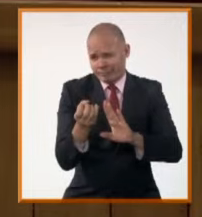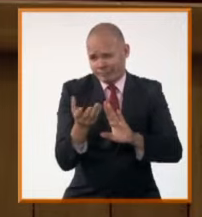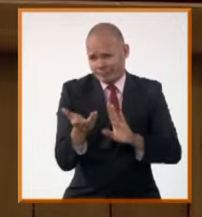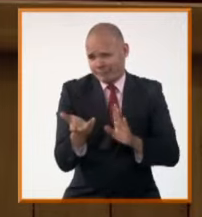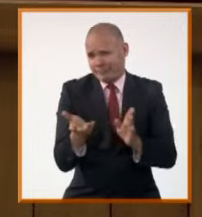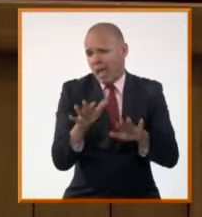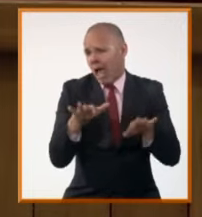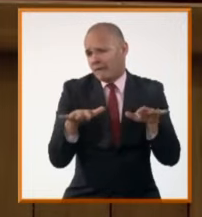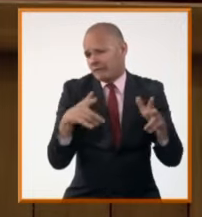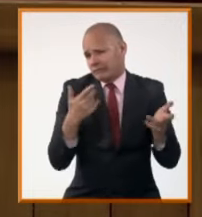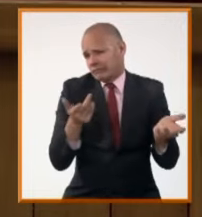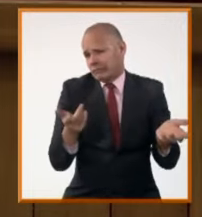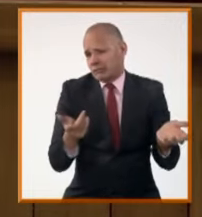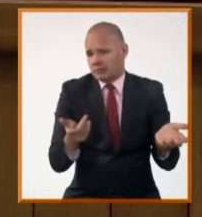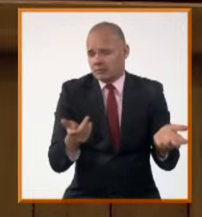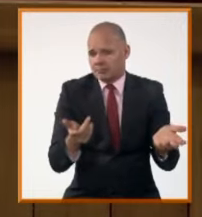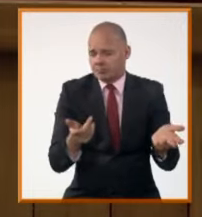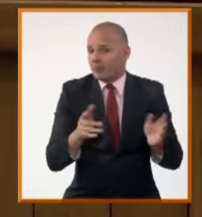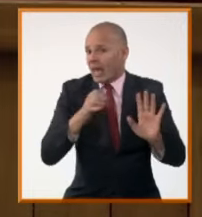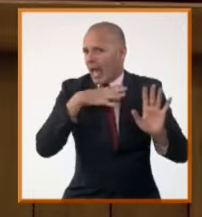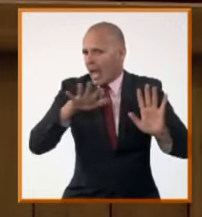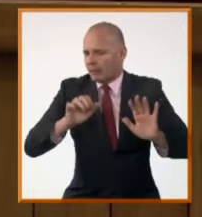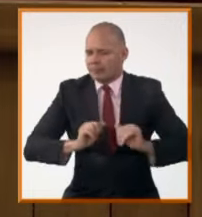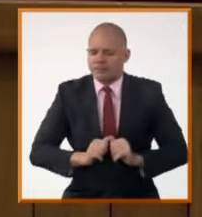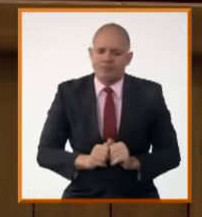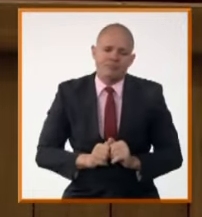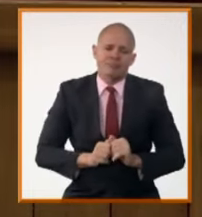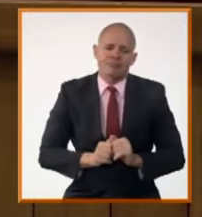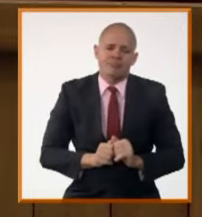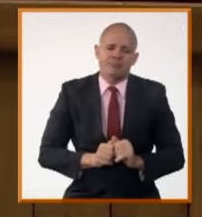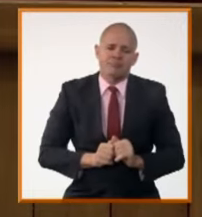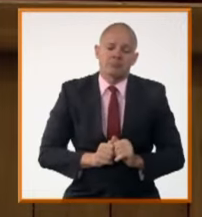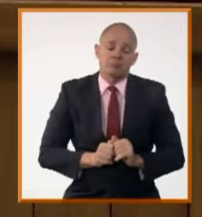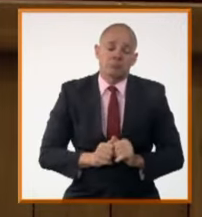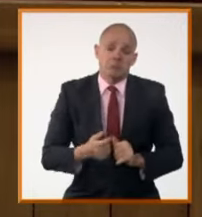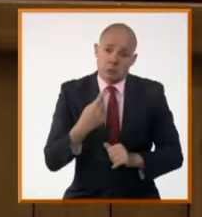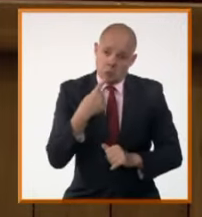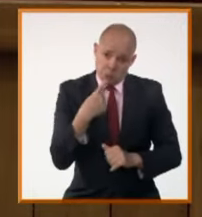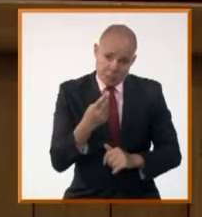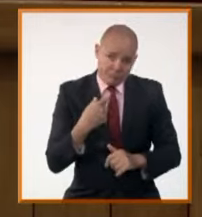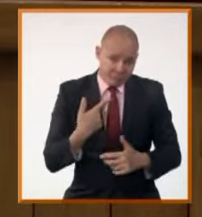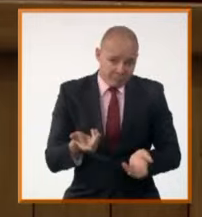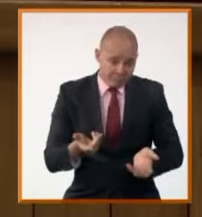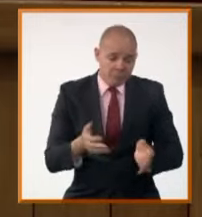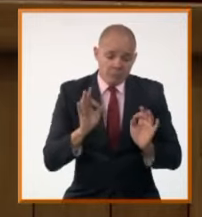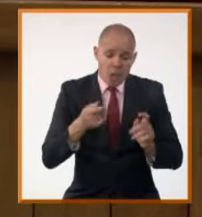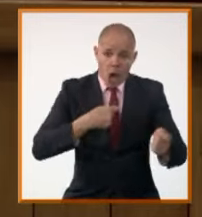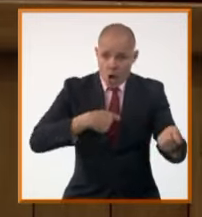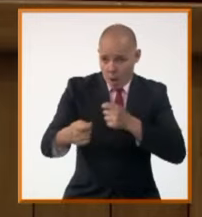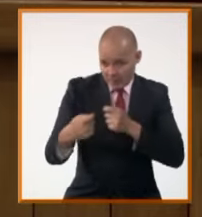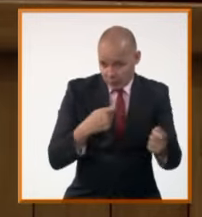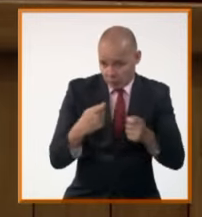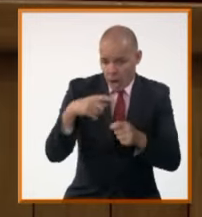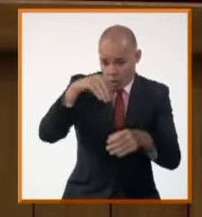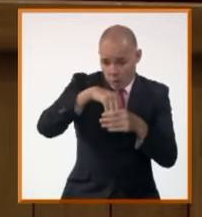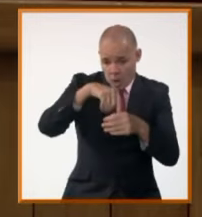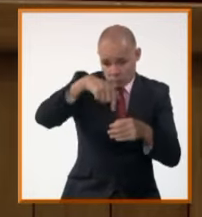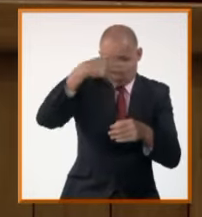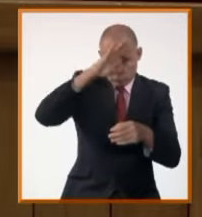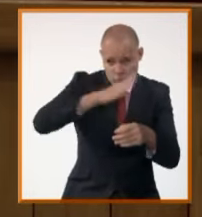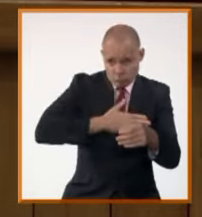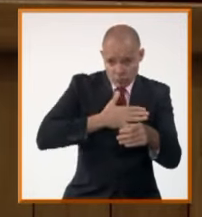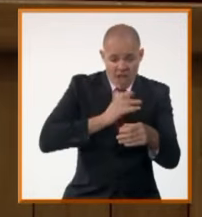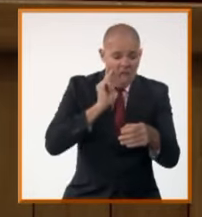como ejemplo el tema del propio comercio, tanto el comercio exterior como el interior, donde hay muchas dificultades